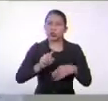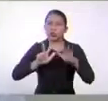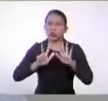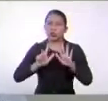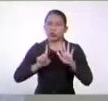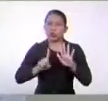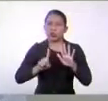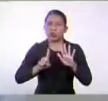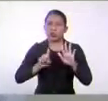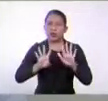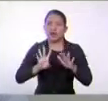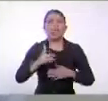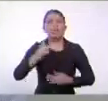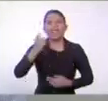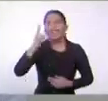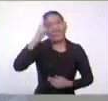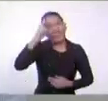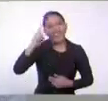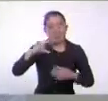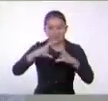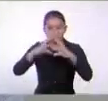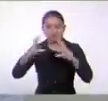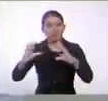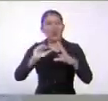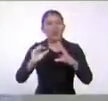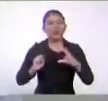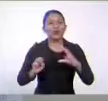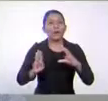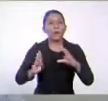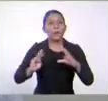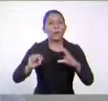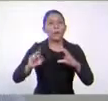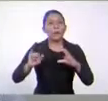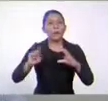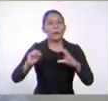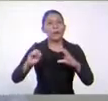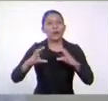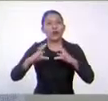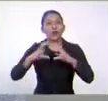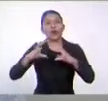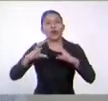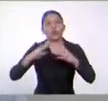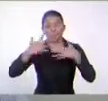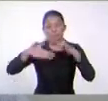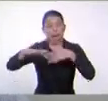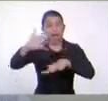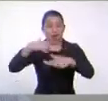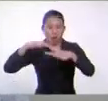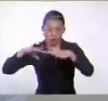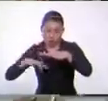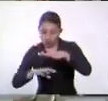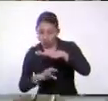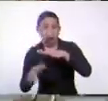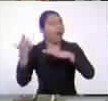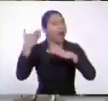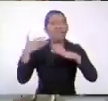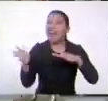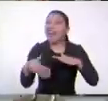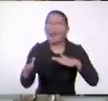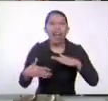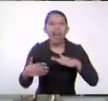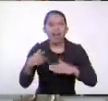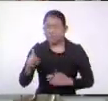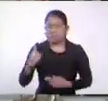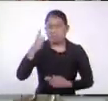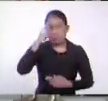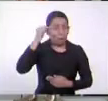1869, aún no existía el submarino impulsado por un motor como lo conocemos ahora. Es por ello